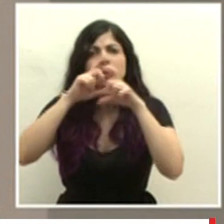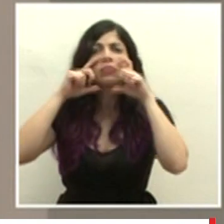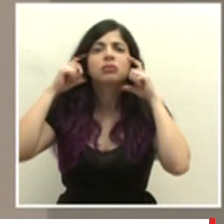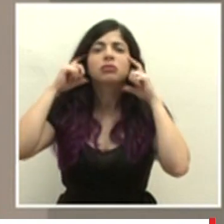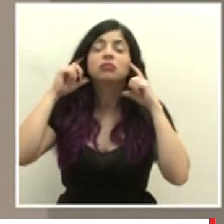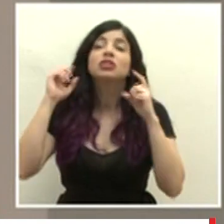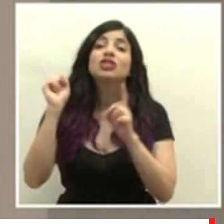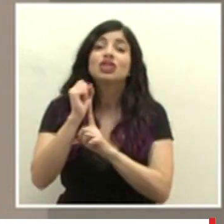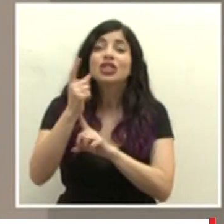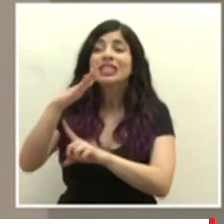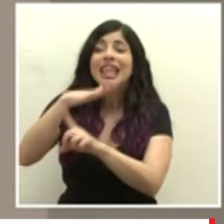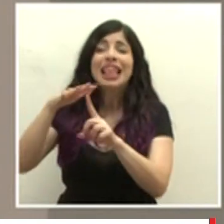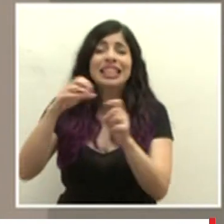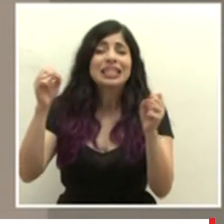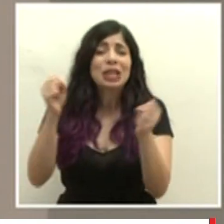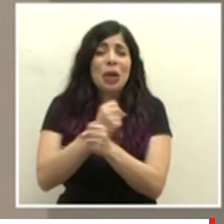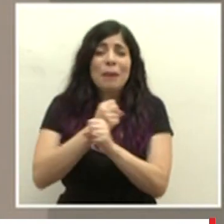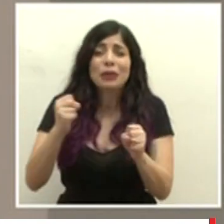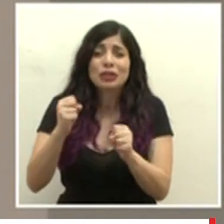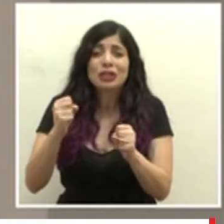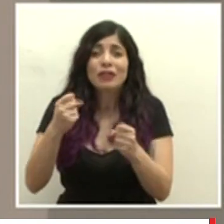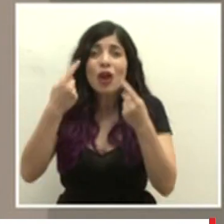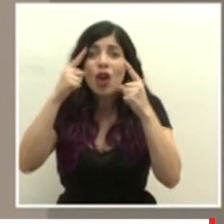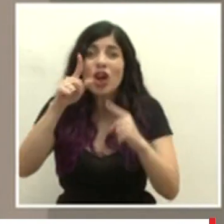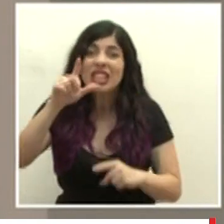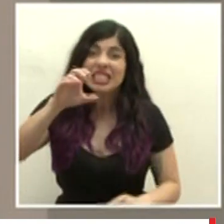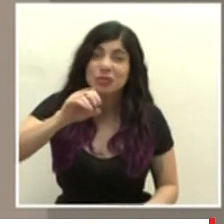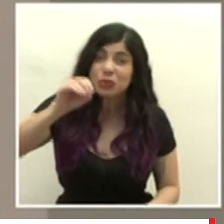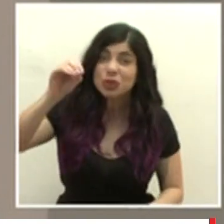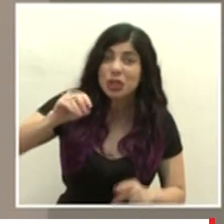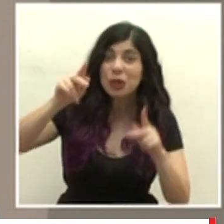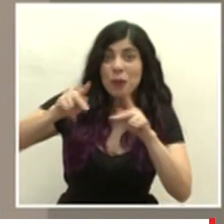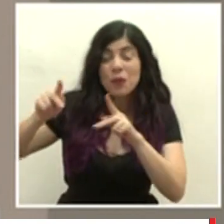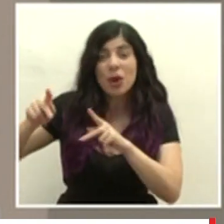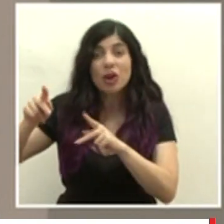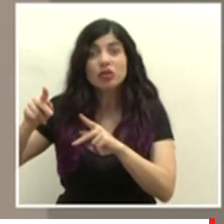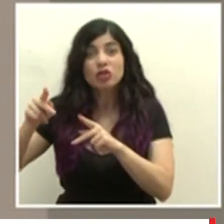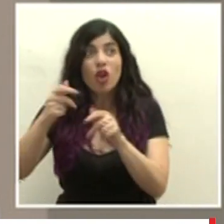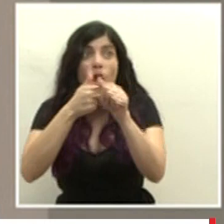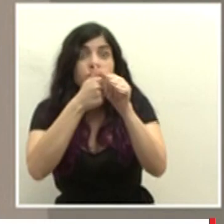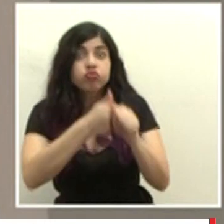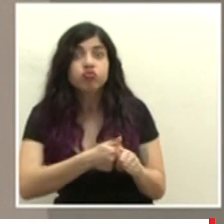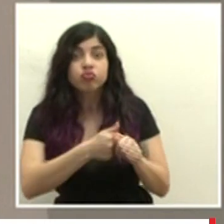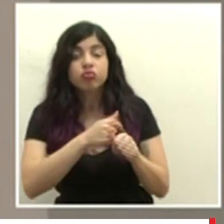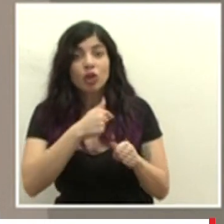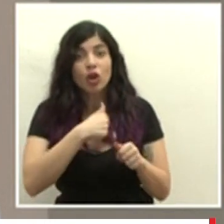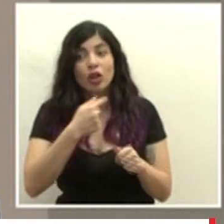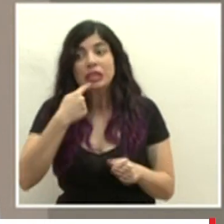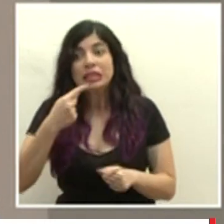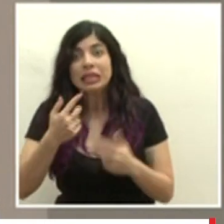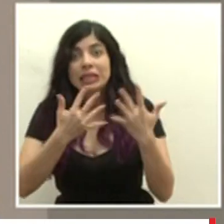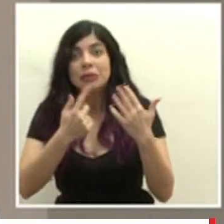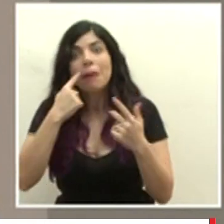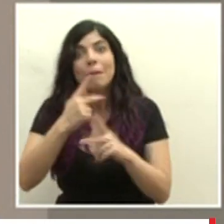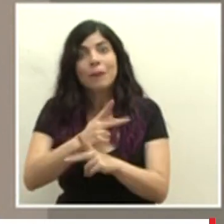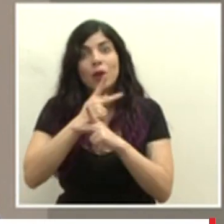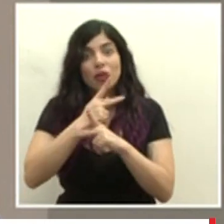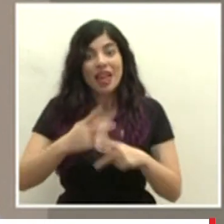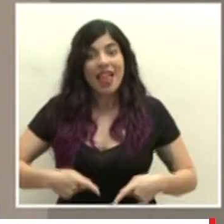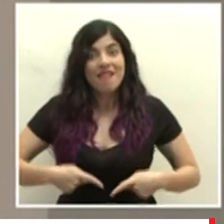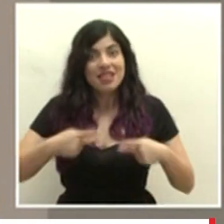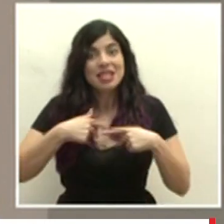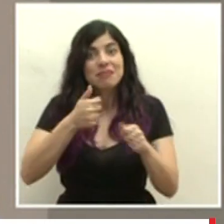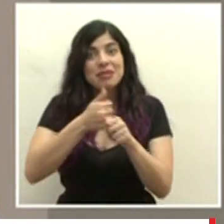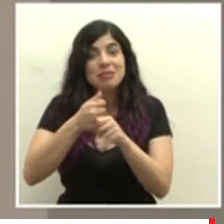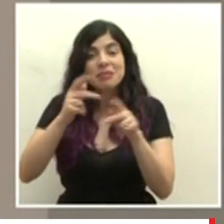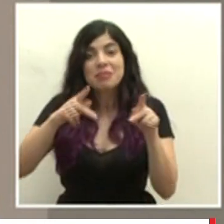una sociedad es imposible hacer que el 100% de la gente se comporte de la forma en que uno espera para proteger la vida de las mismas